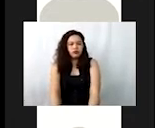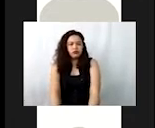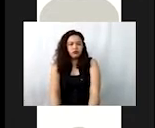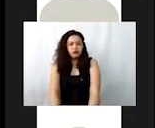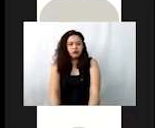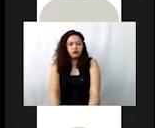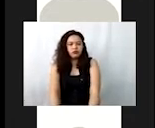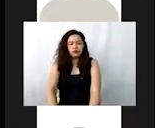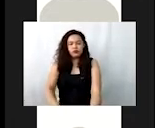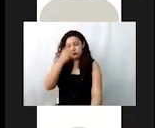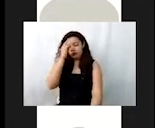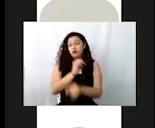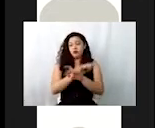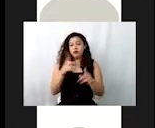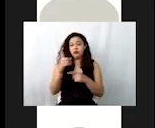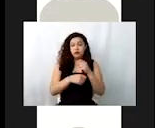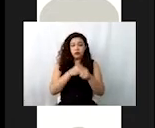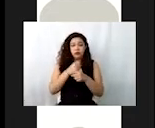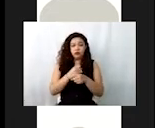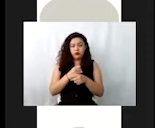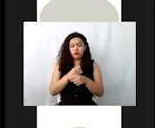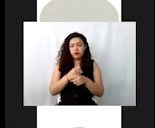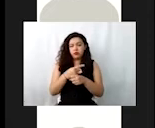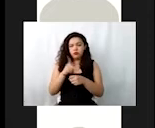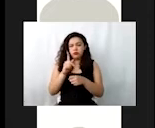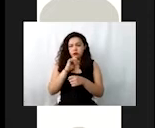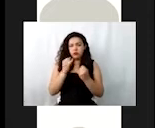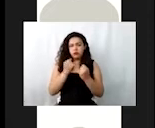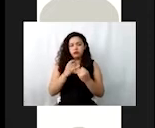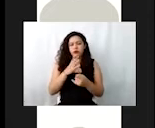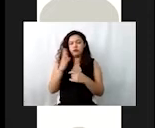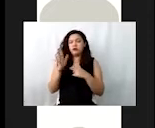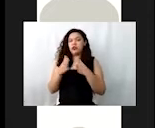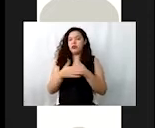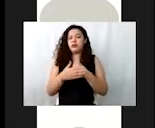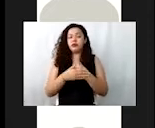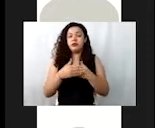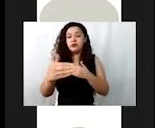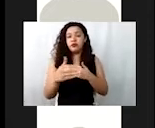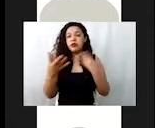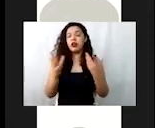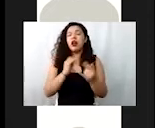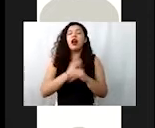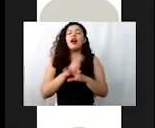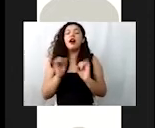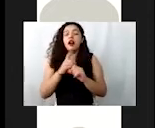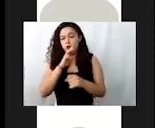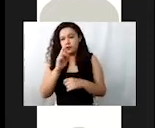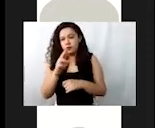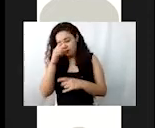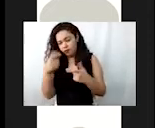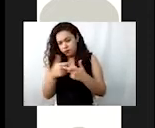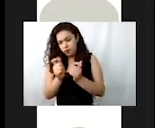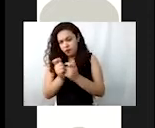de los informes anuales, sino también, pues bueno, ir un poquito más allá y hacer una incidencia colectiva en los